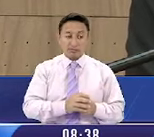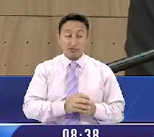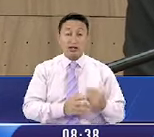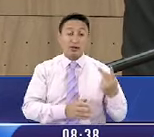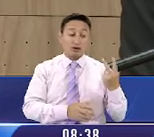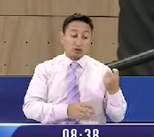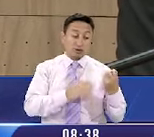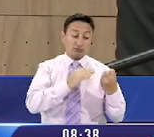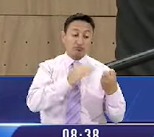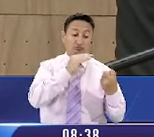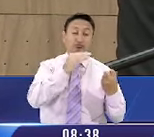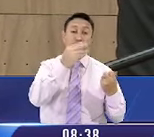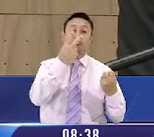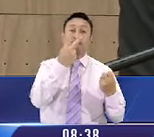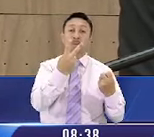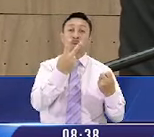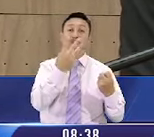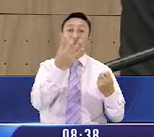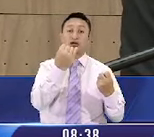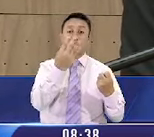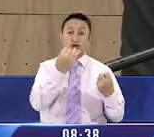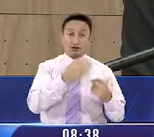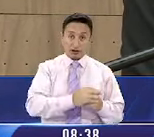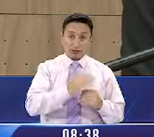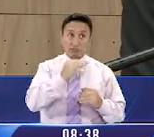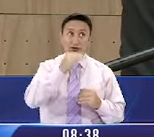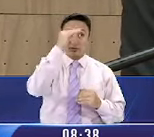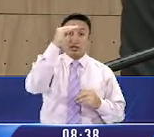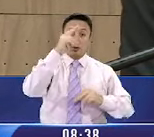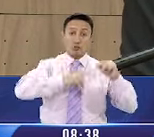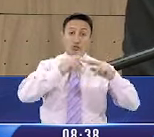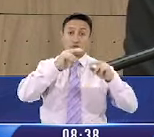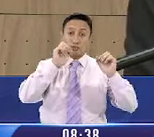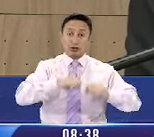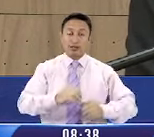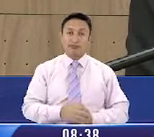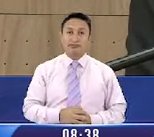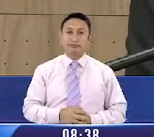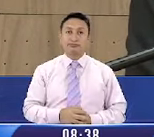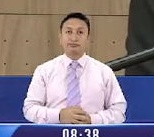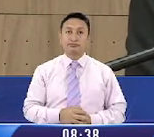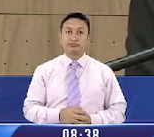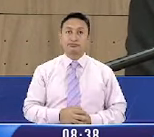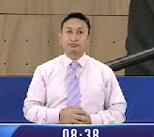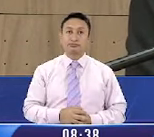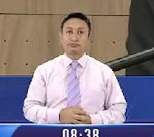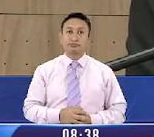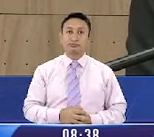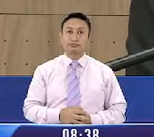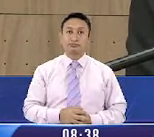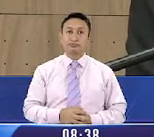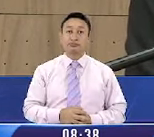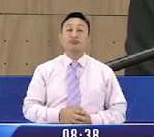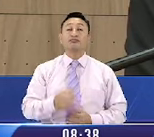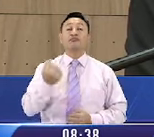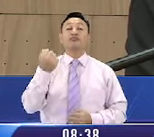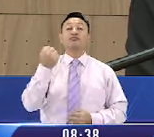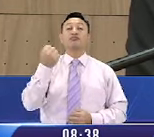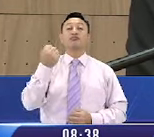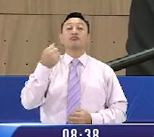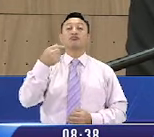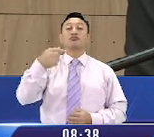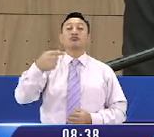pisos obviamente no en la parte que entra La Floresta sino en la parte eh del barrio la paz eh Y en la González Suárez se ha hecho un de